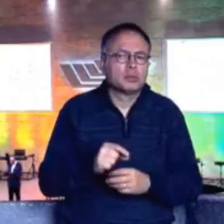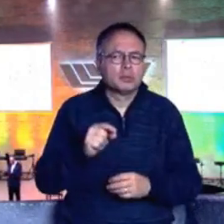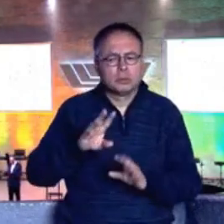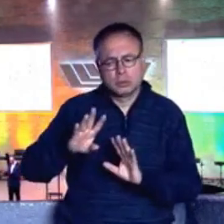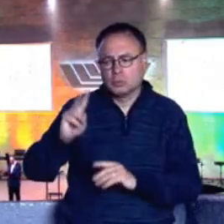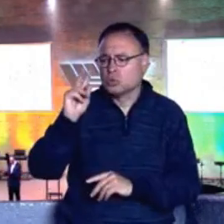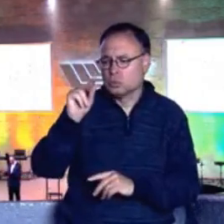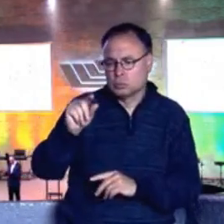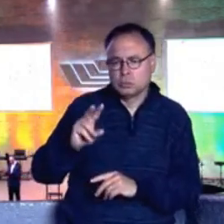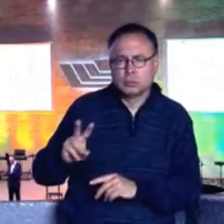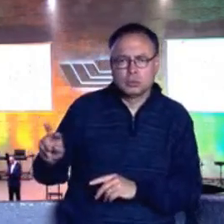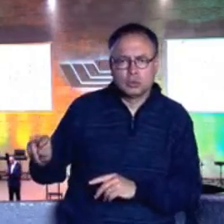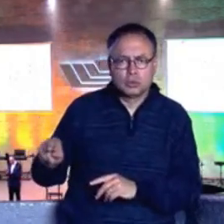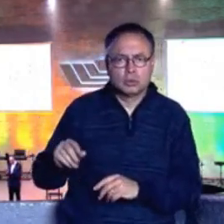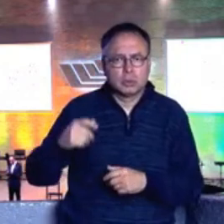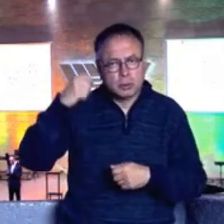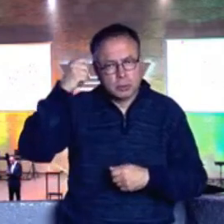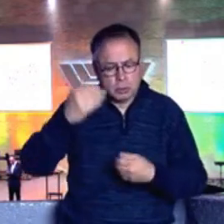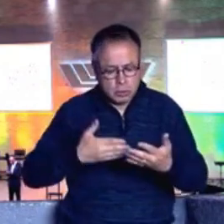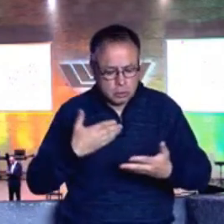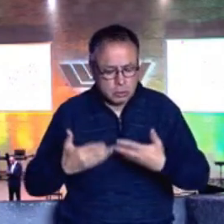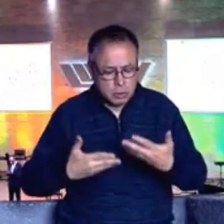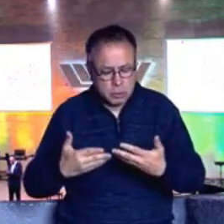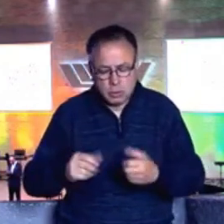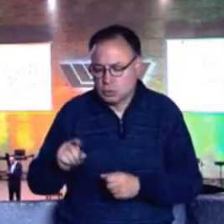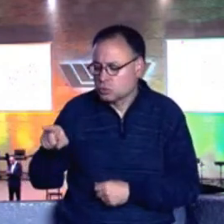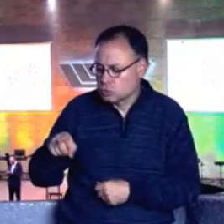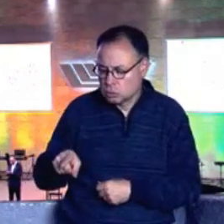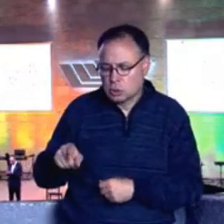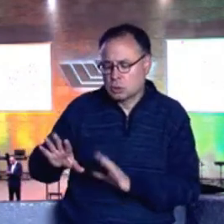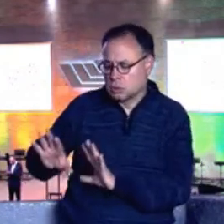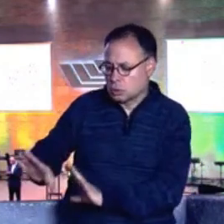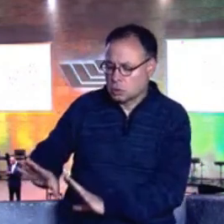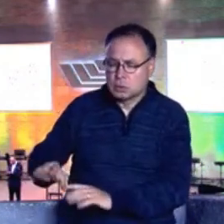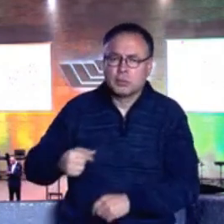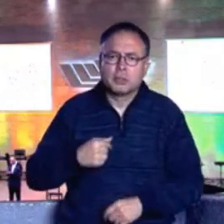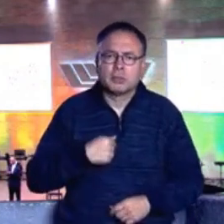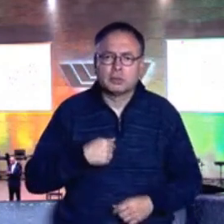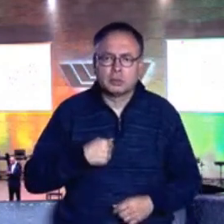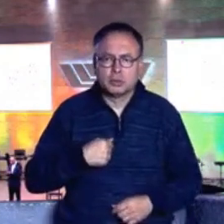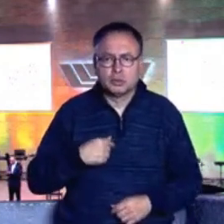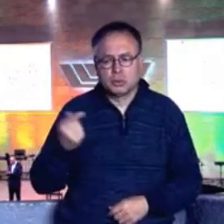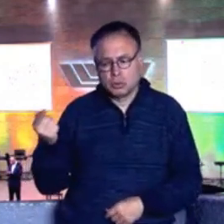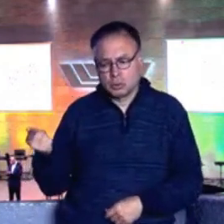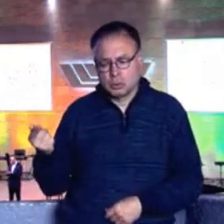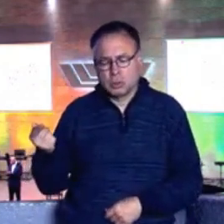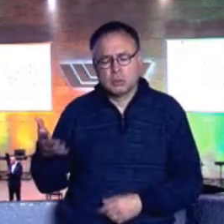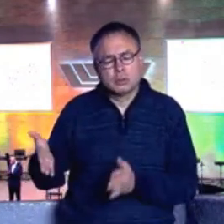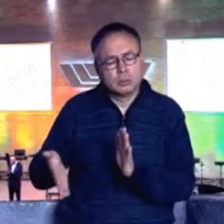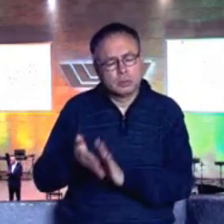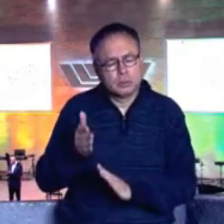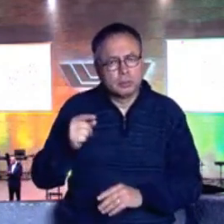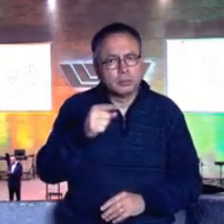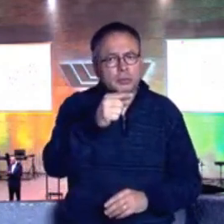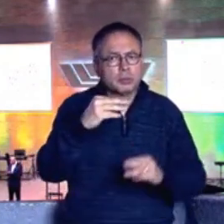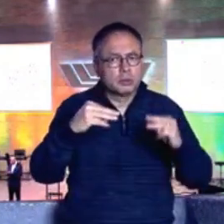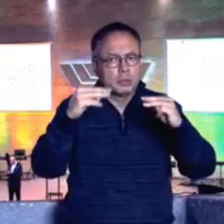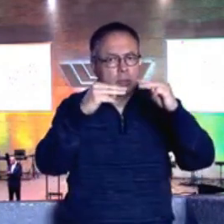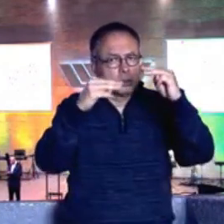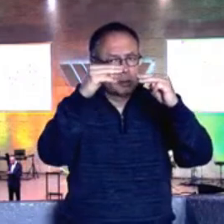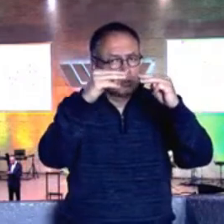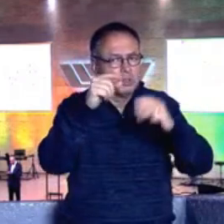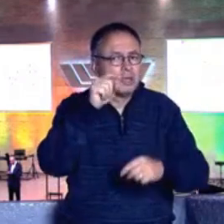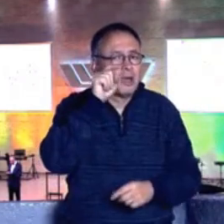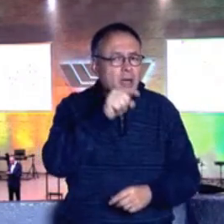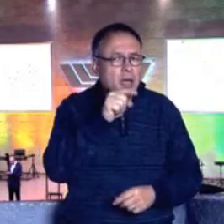aquí con el asno y el niño y yo iremos hasta ese lugar ahí adoraremos y